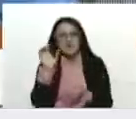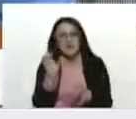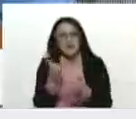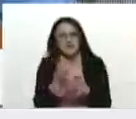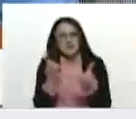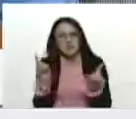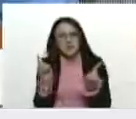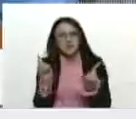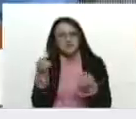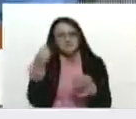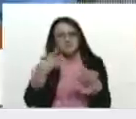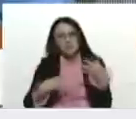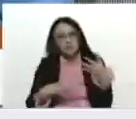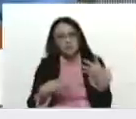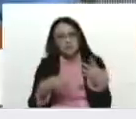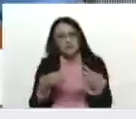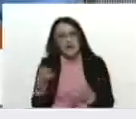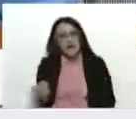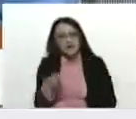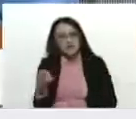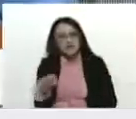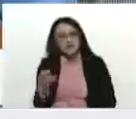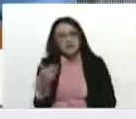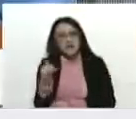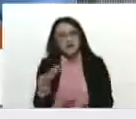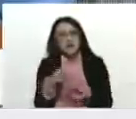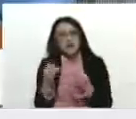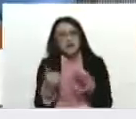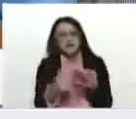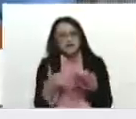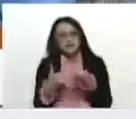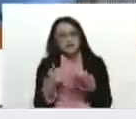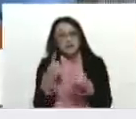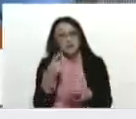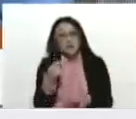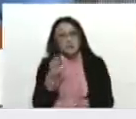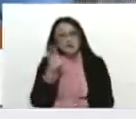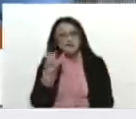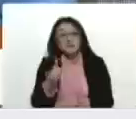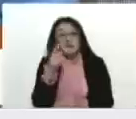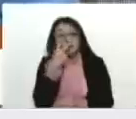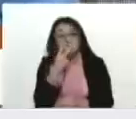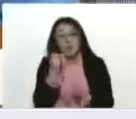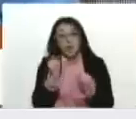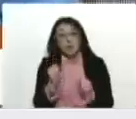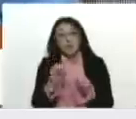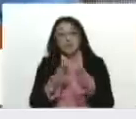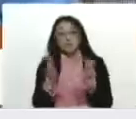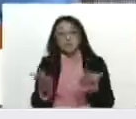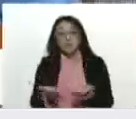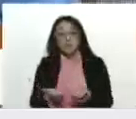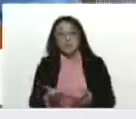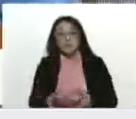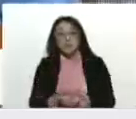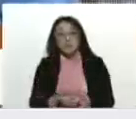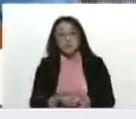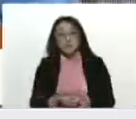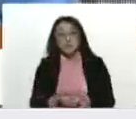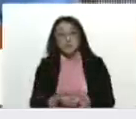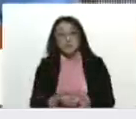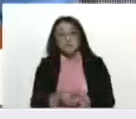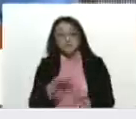democracia liberal etcétera Haití tiene toda esa instituciones y uno de los países más pobres del mundo la